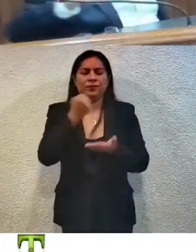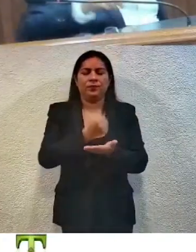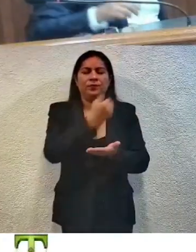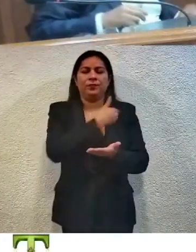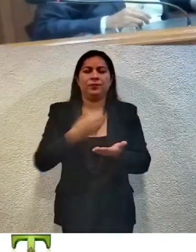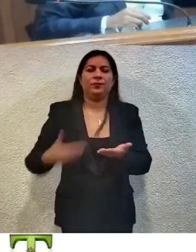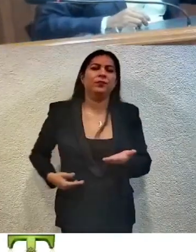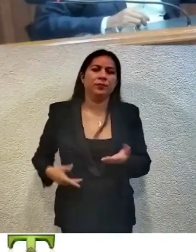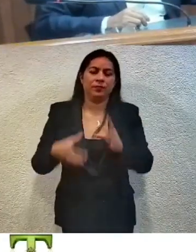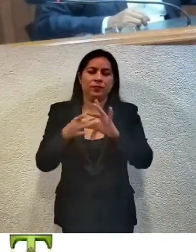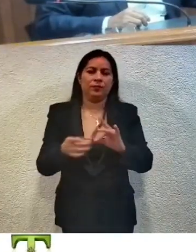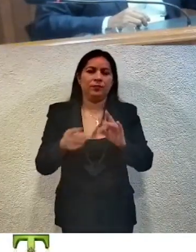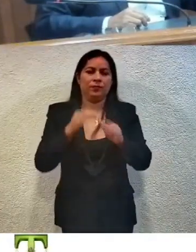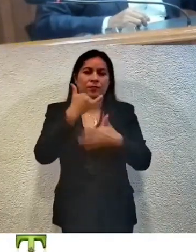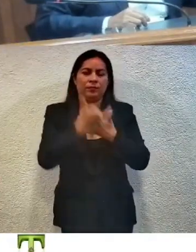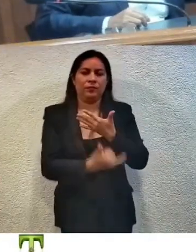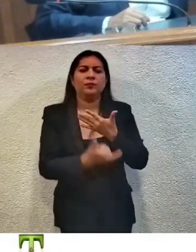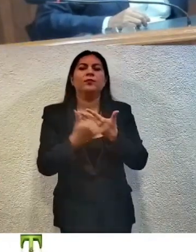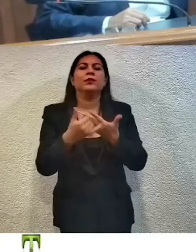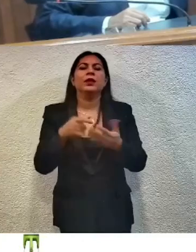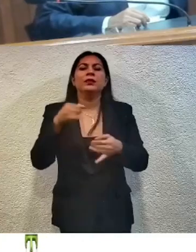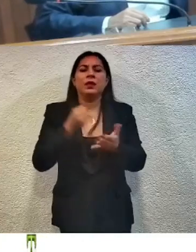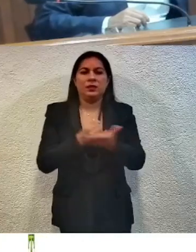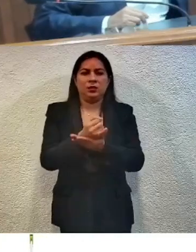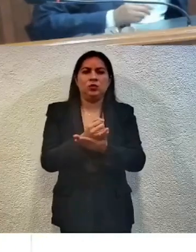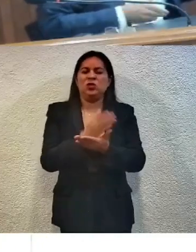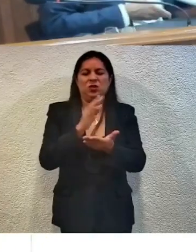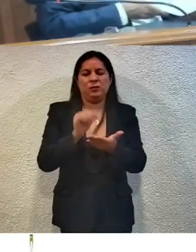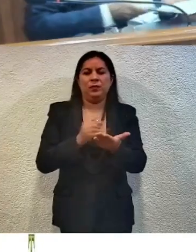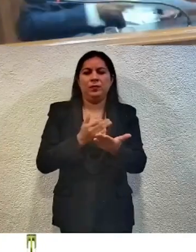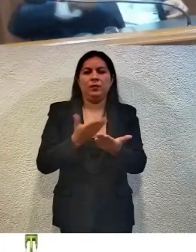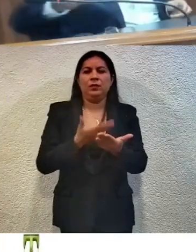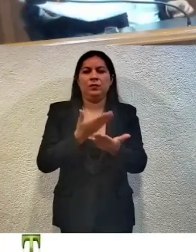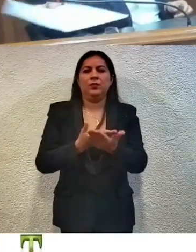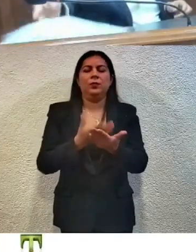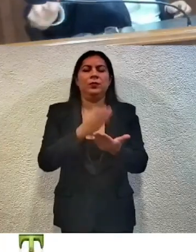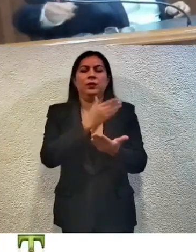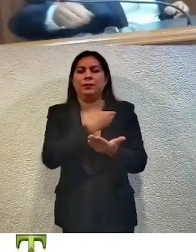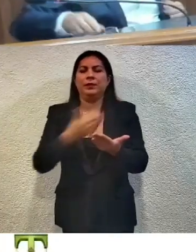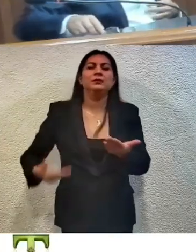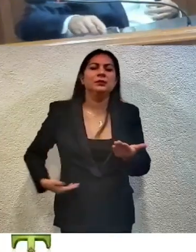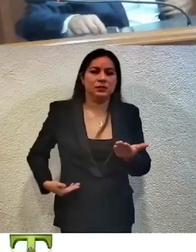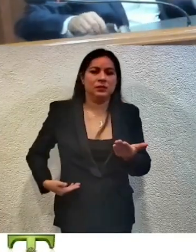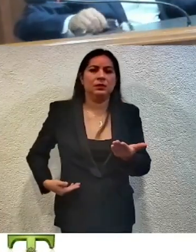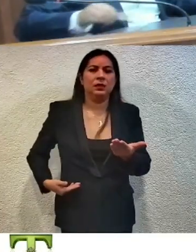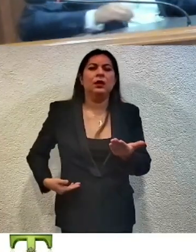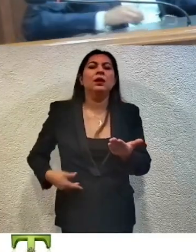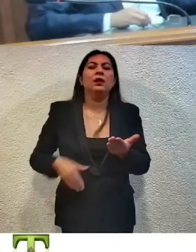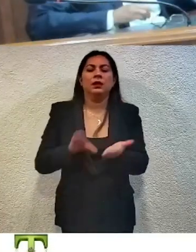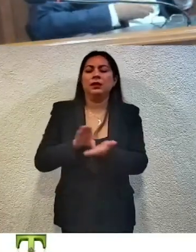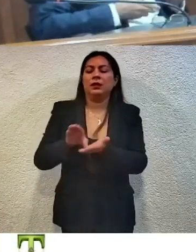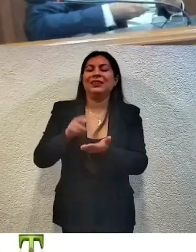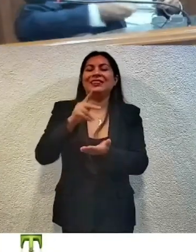presidenta. Doy cuenta con el proyecto de sentencia que propone la magistrada Evelyn Rodríguez Chinol en el